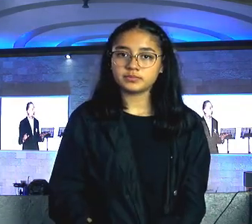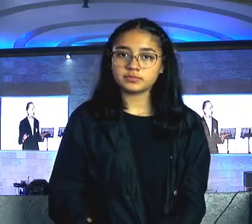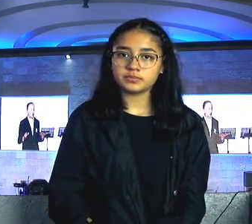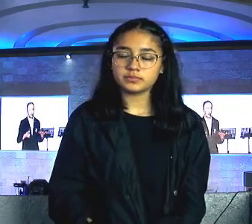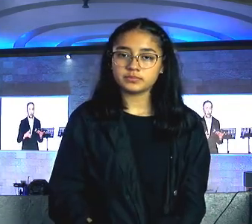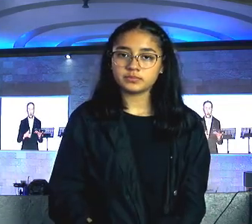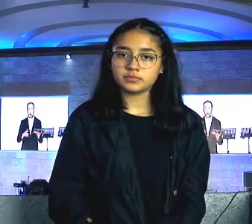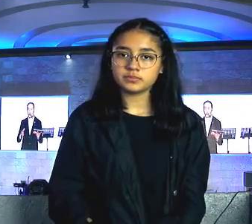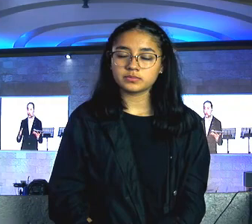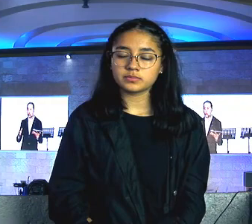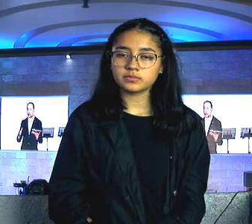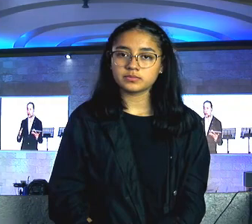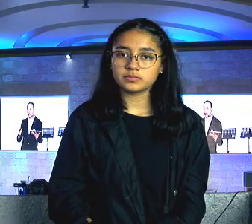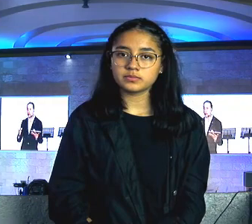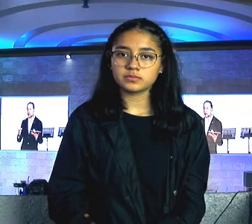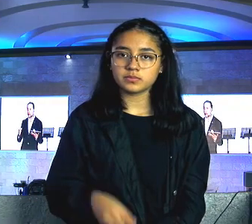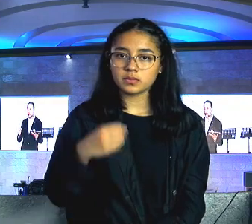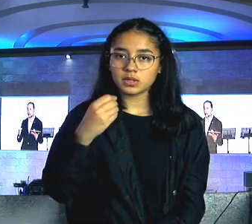Vamos a hacerte un estudio.